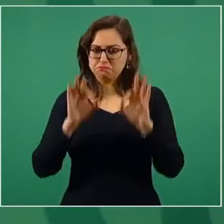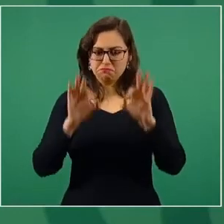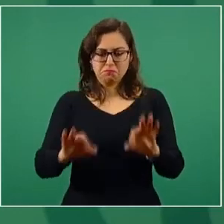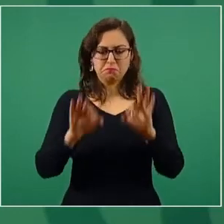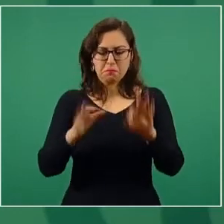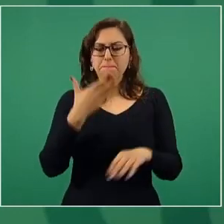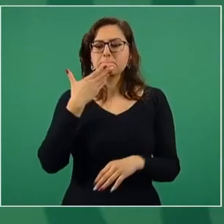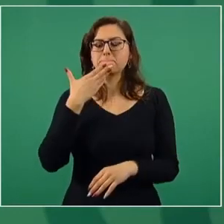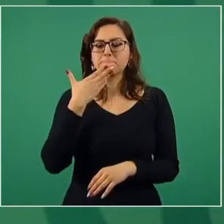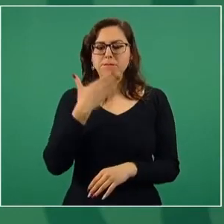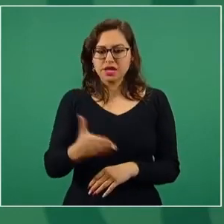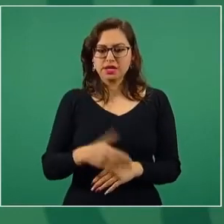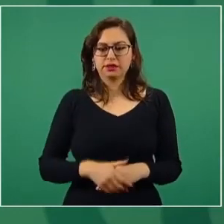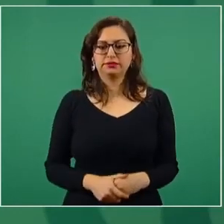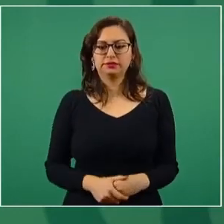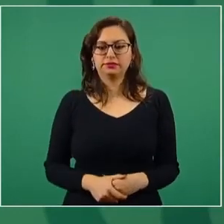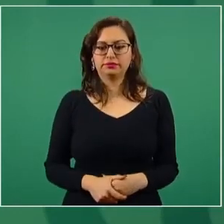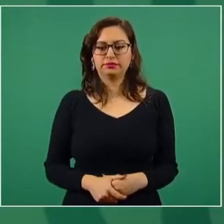Puedo